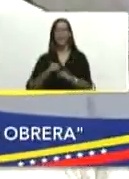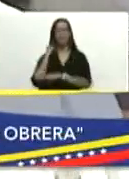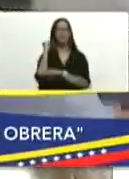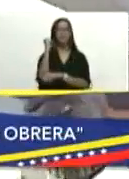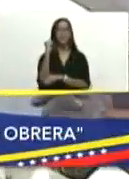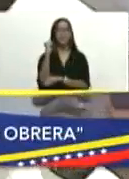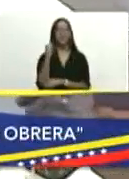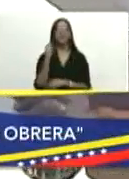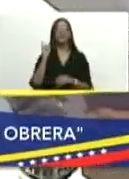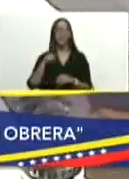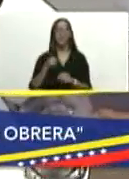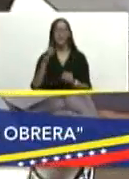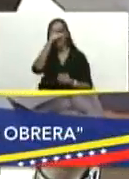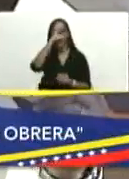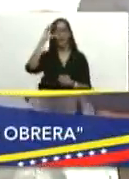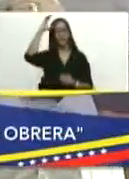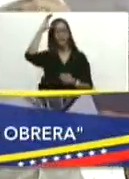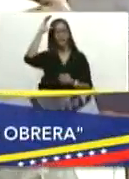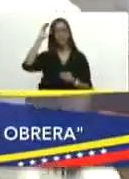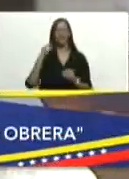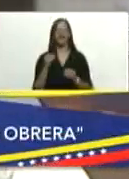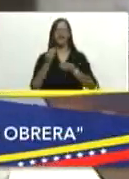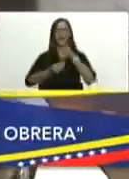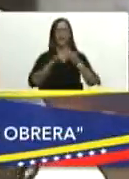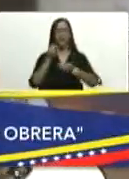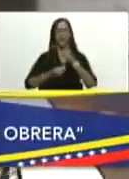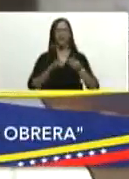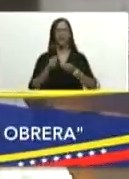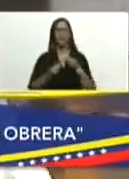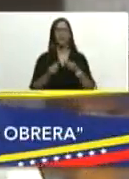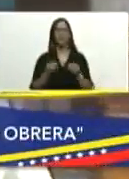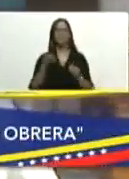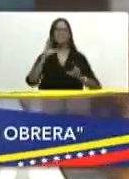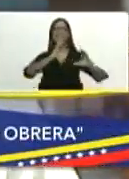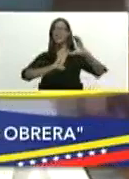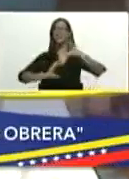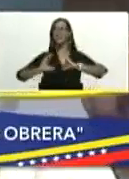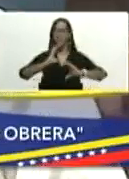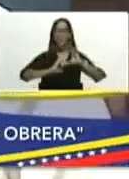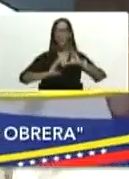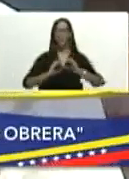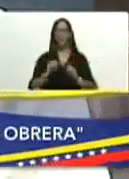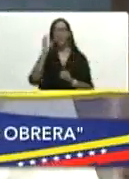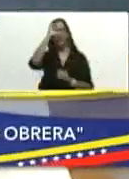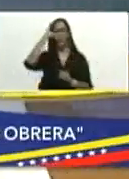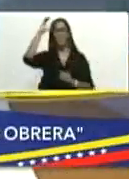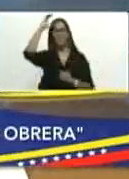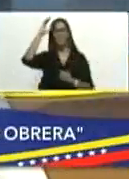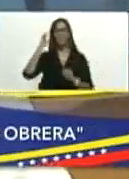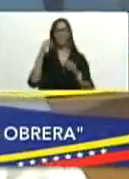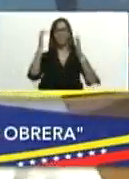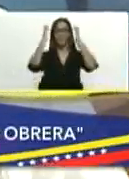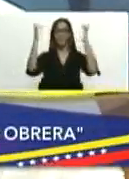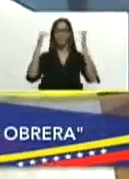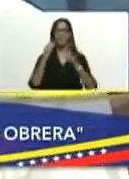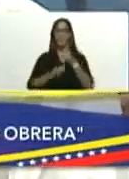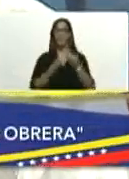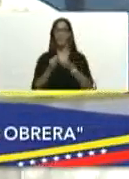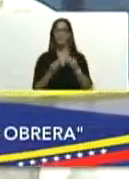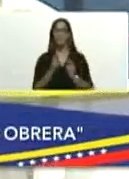sino la capacidad creadora científica la capacidad intelectual para generar